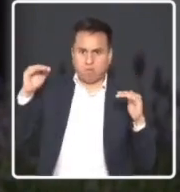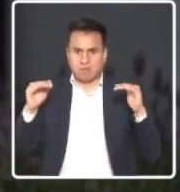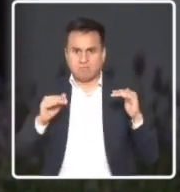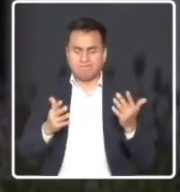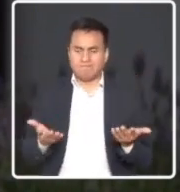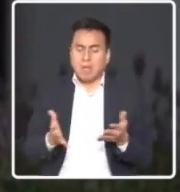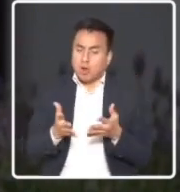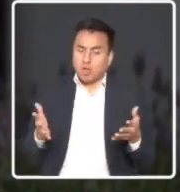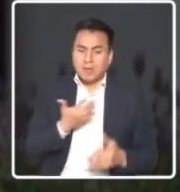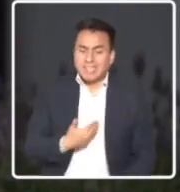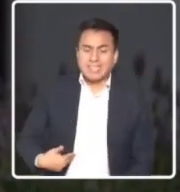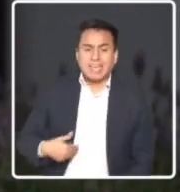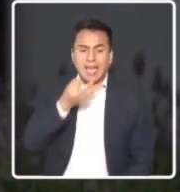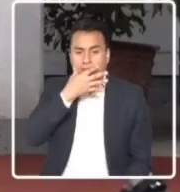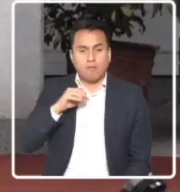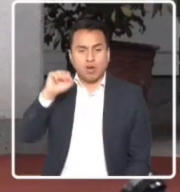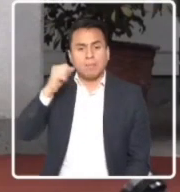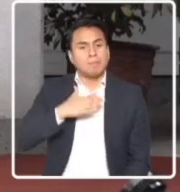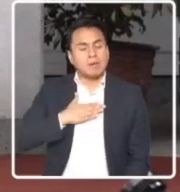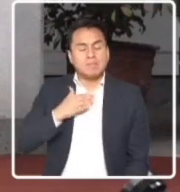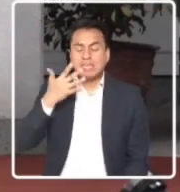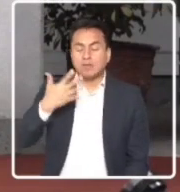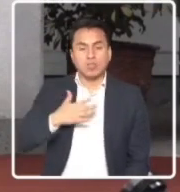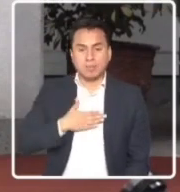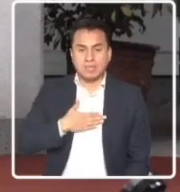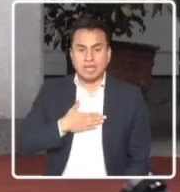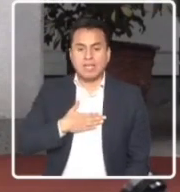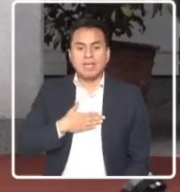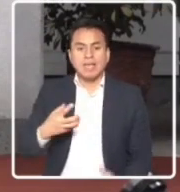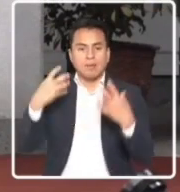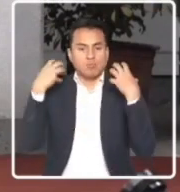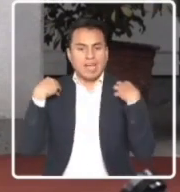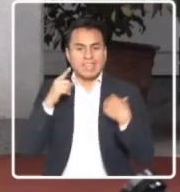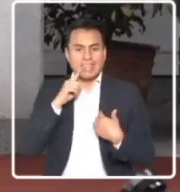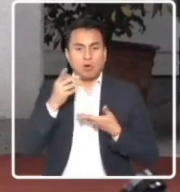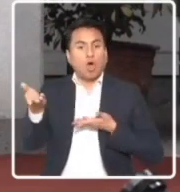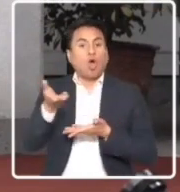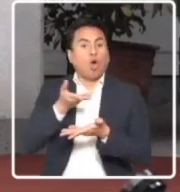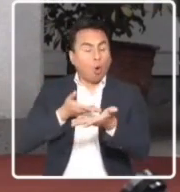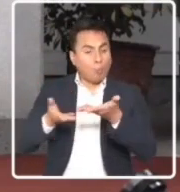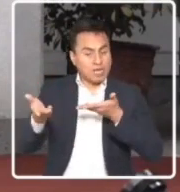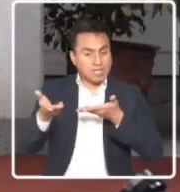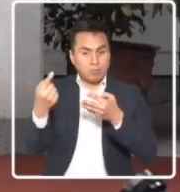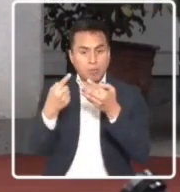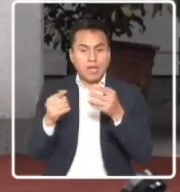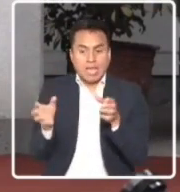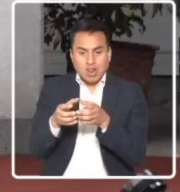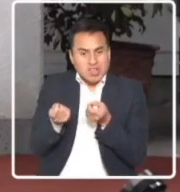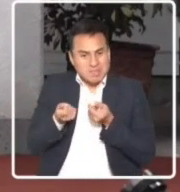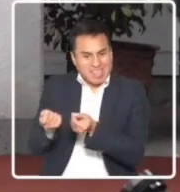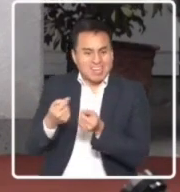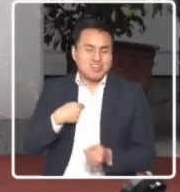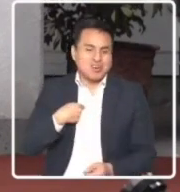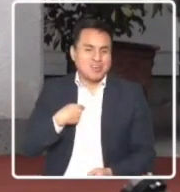eso, presidente Gabriel Boric, para mí es fundamental la responsabilidad que tenemos. Compartimos una generación similar. Yo